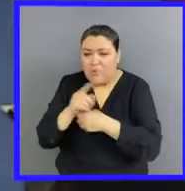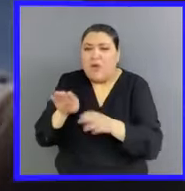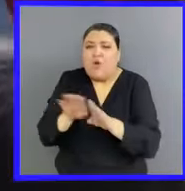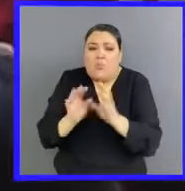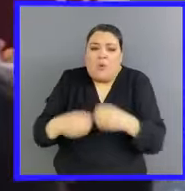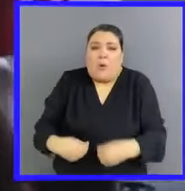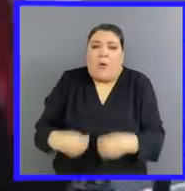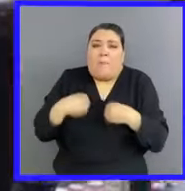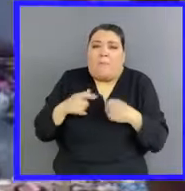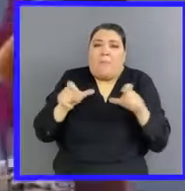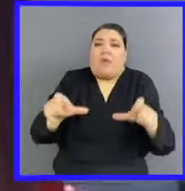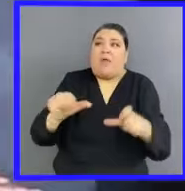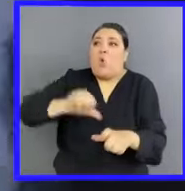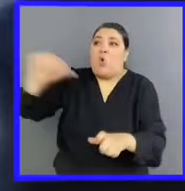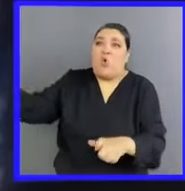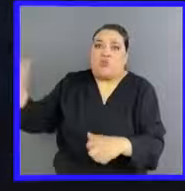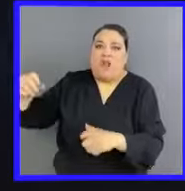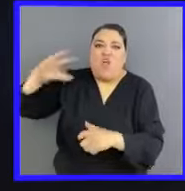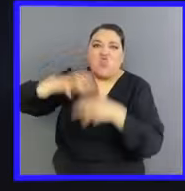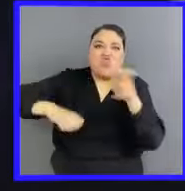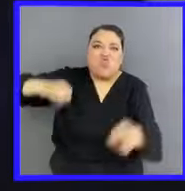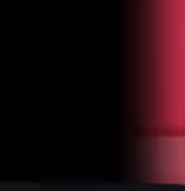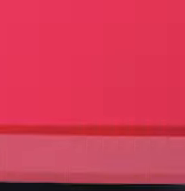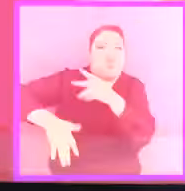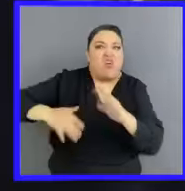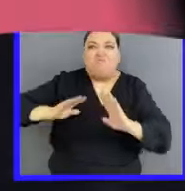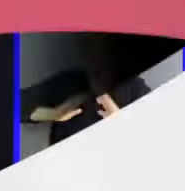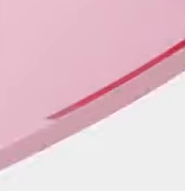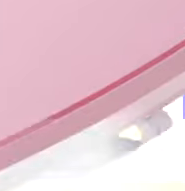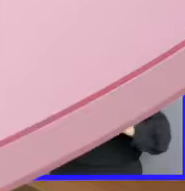modelos extractivos y armamentistas.